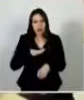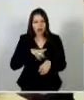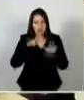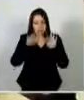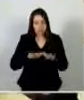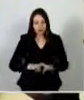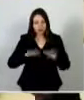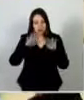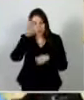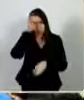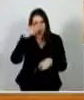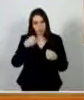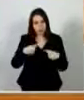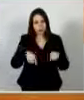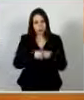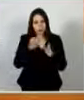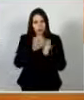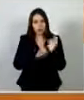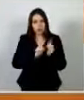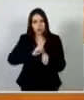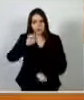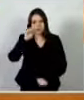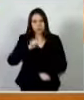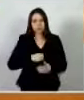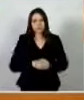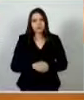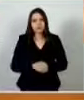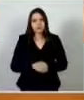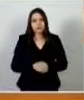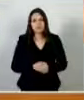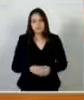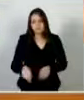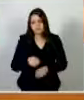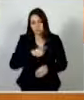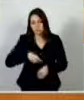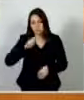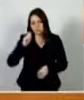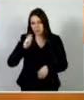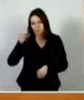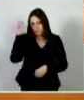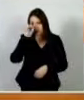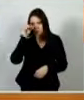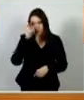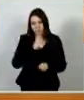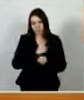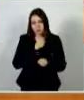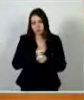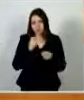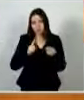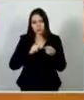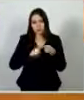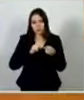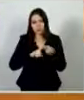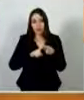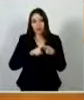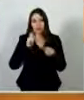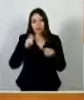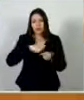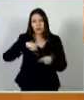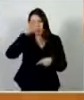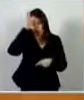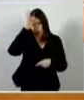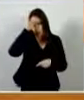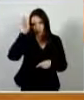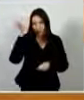texto constitucional, las cuales a nuestro juicio son, primero, los mecanismos para hacer valer los principios del Pacto